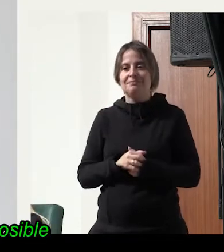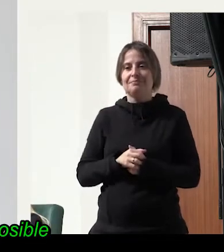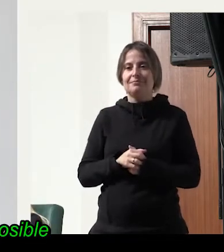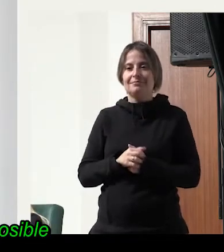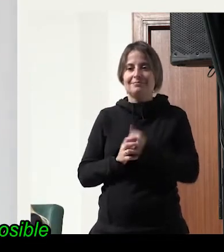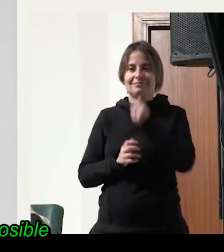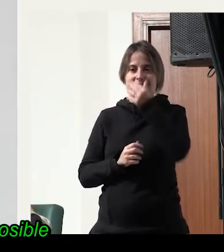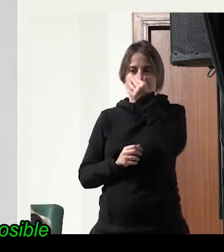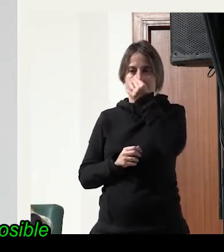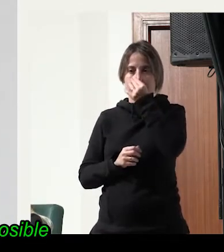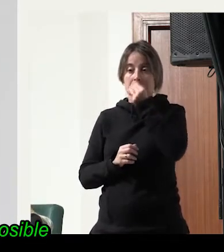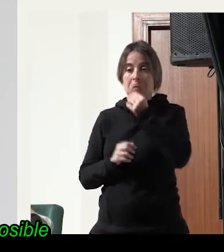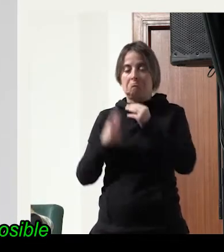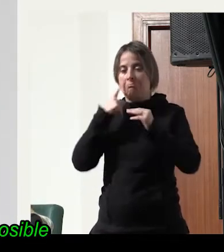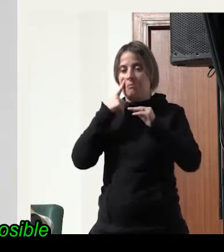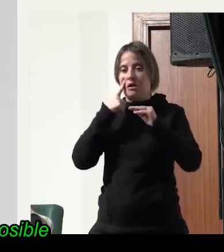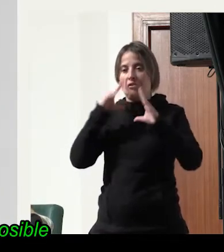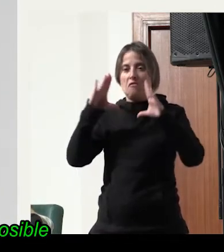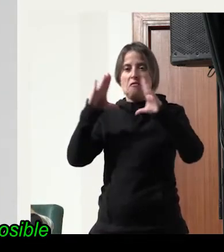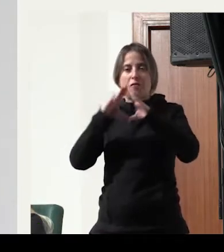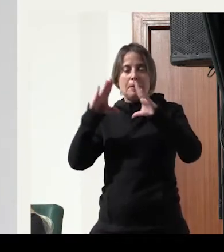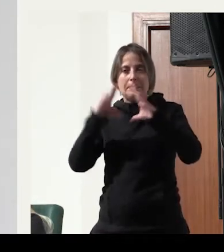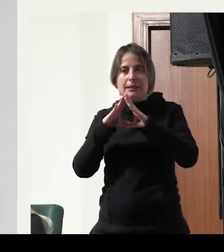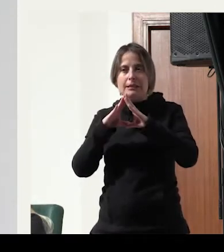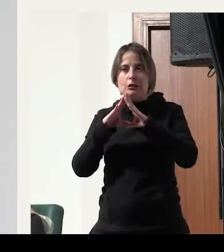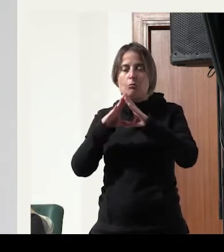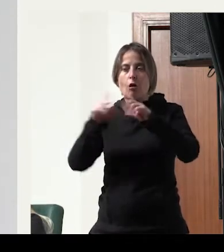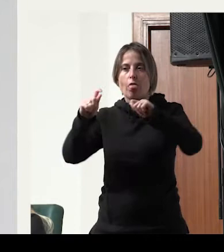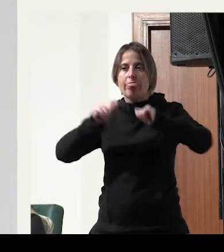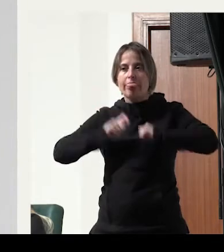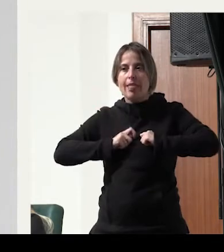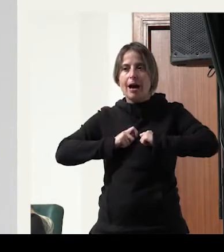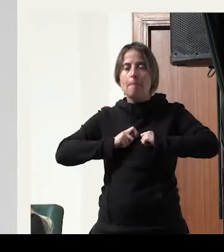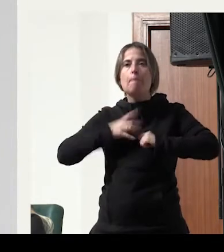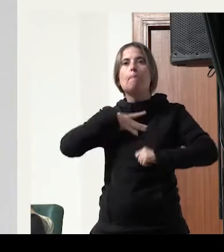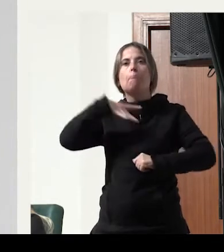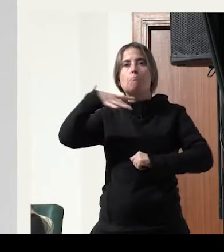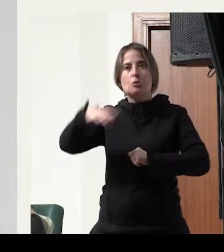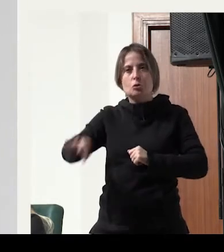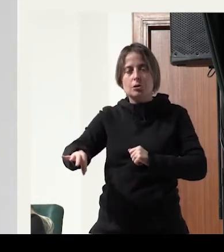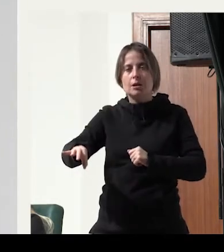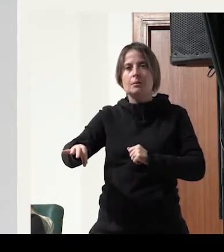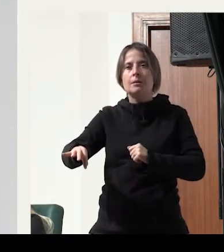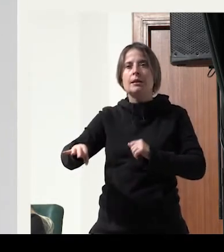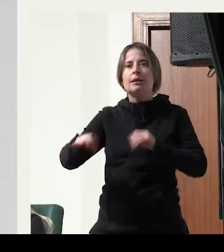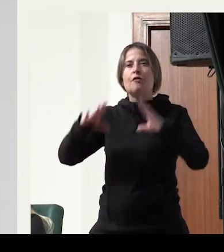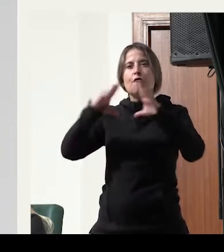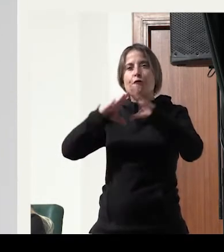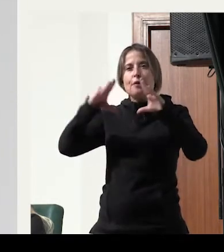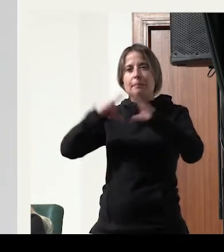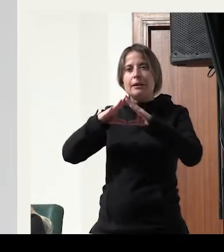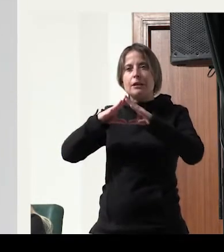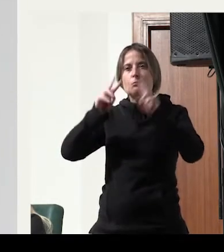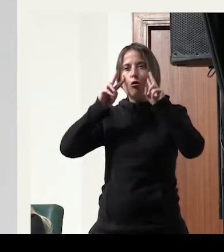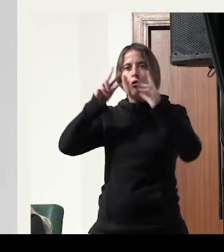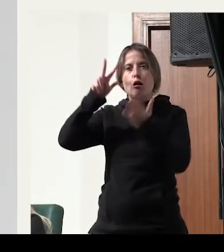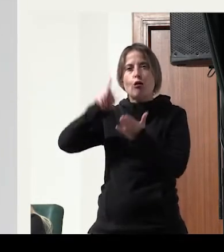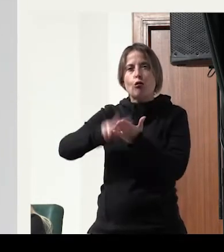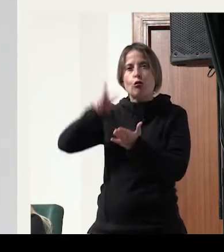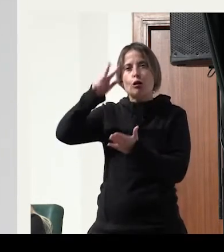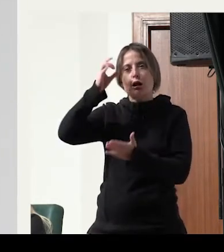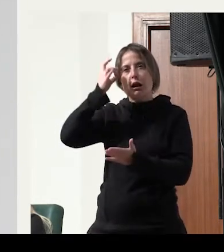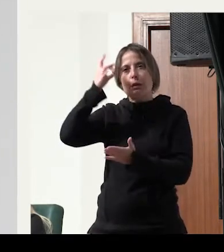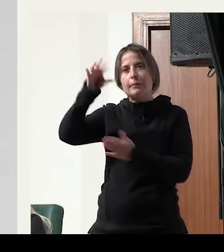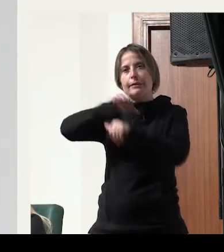El feminismo hace posible lo imposible en un ejercicio constante de reconocer e inventar nuevas formas de